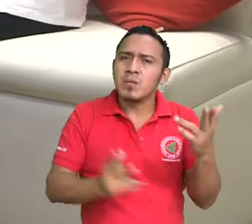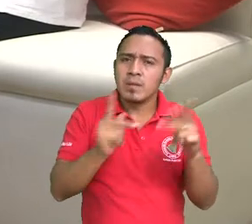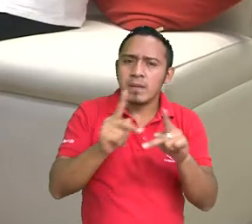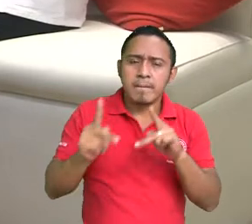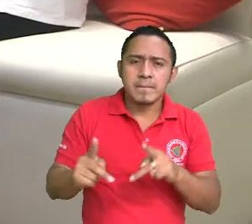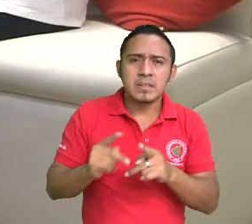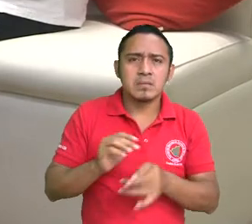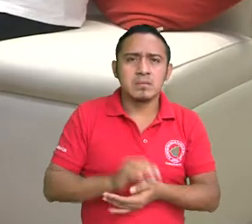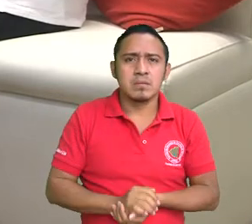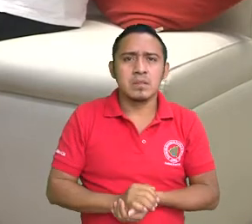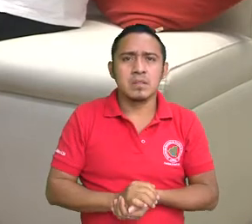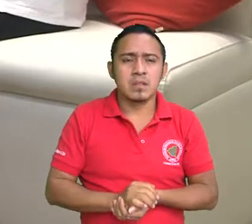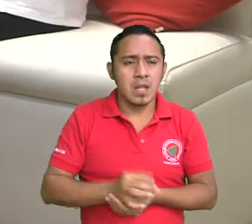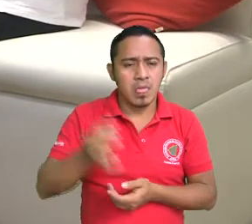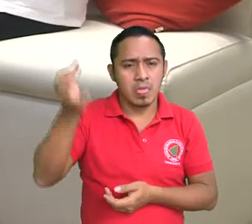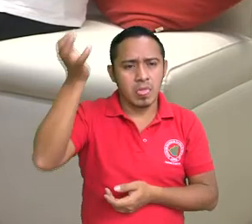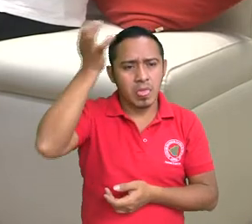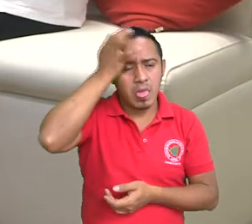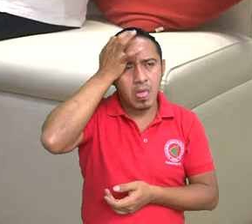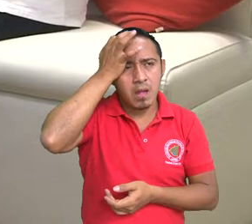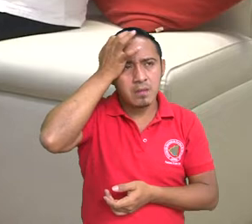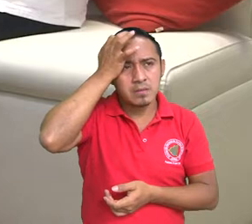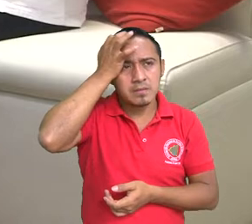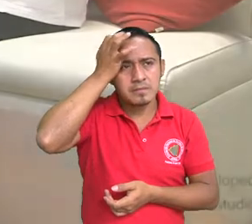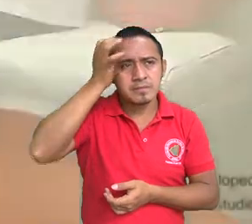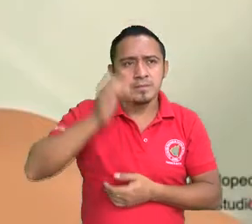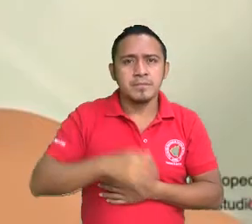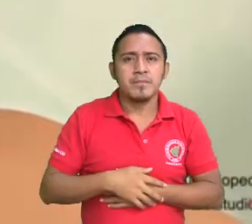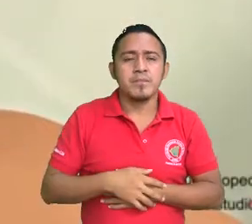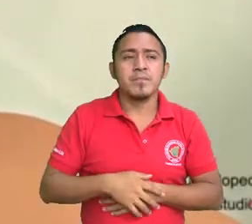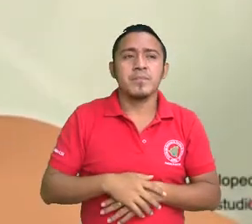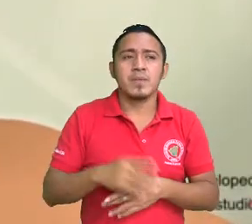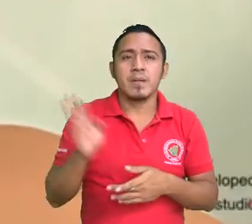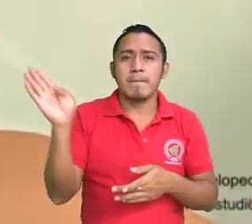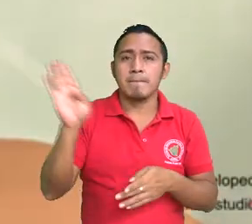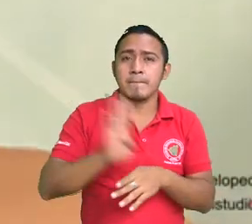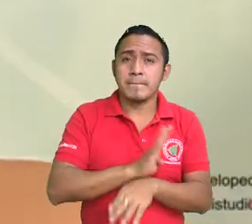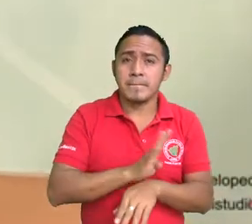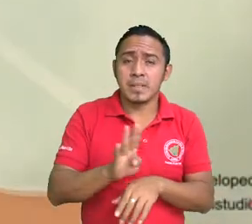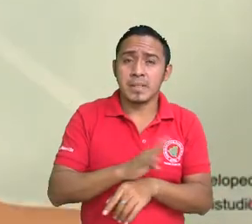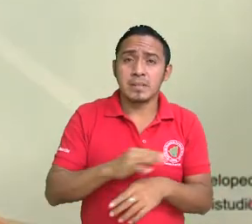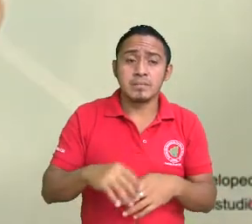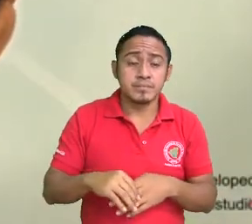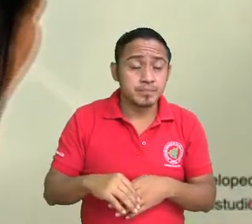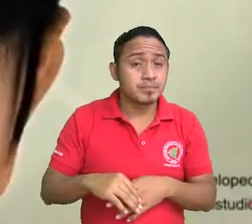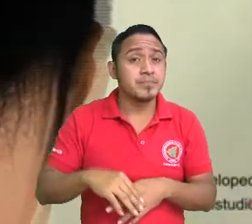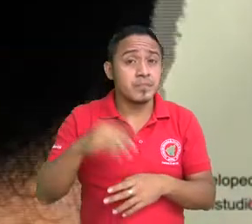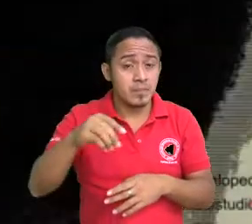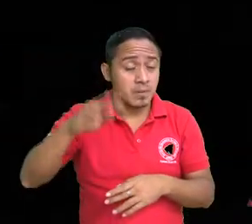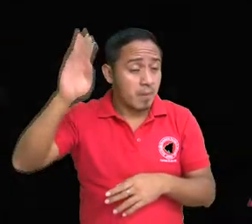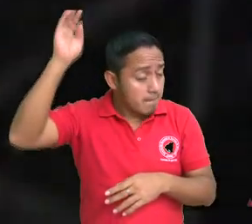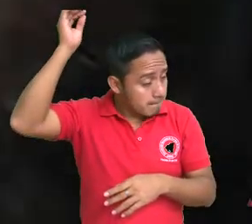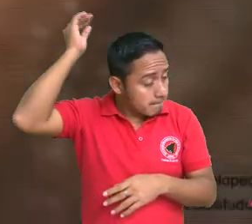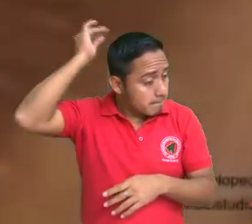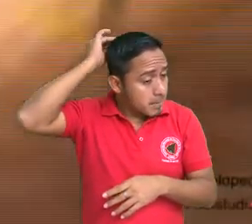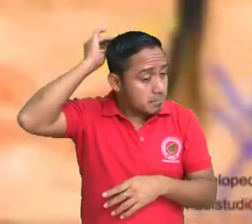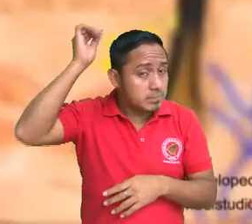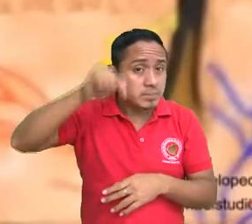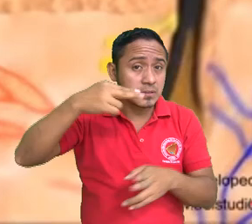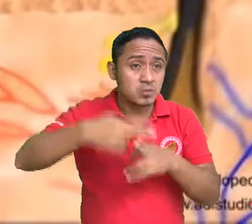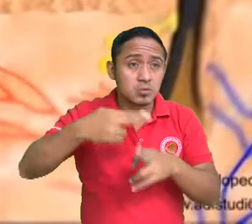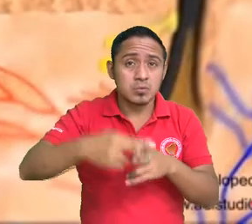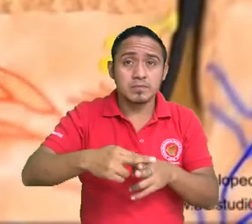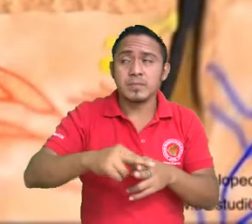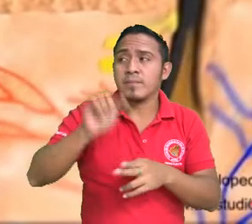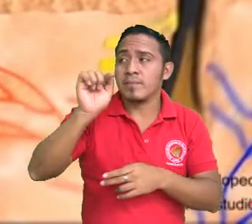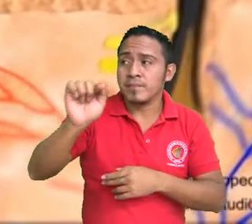un parche en el cuero cabelludo. Hay unos que tienen aquí, ¿sí? Blanco. Correcto. Un parche, eso se llama alopecia areata,